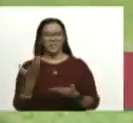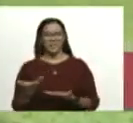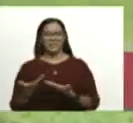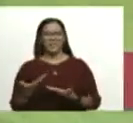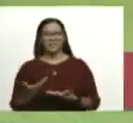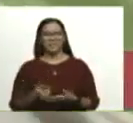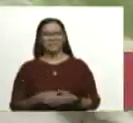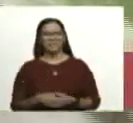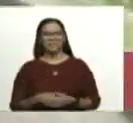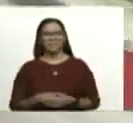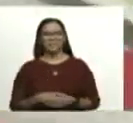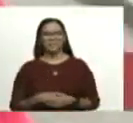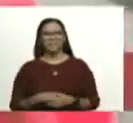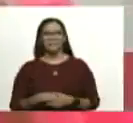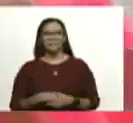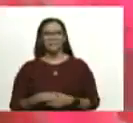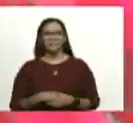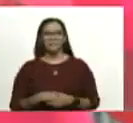Gabriela, ministro.